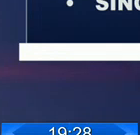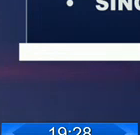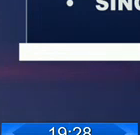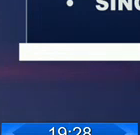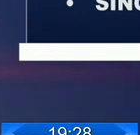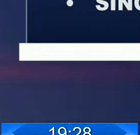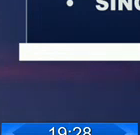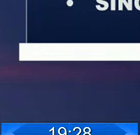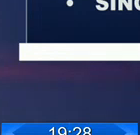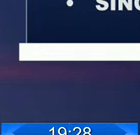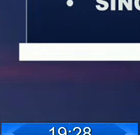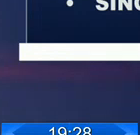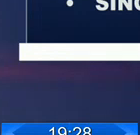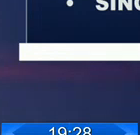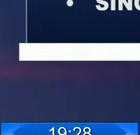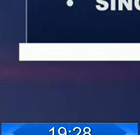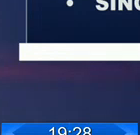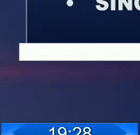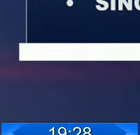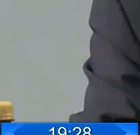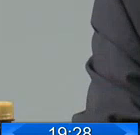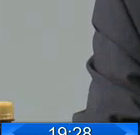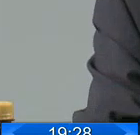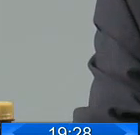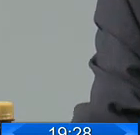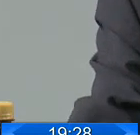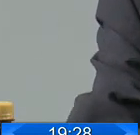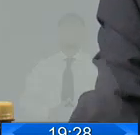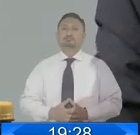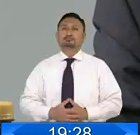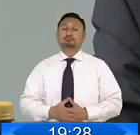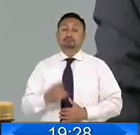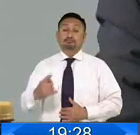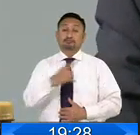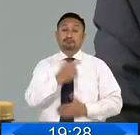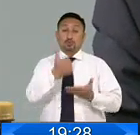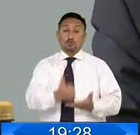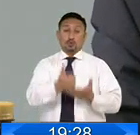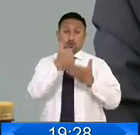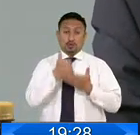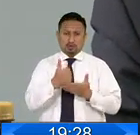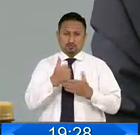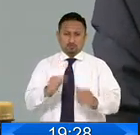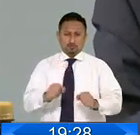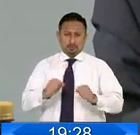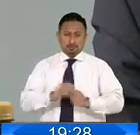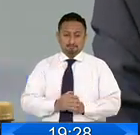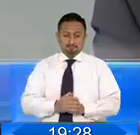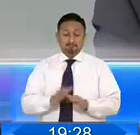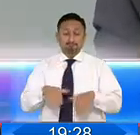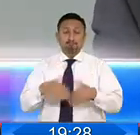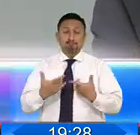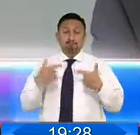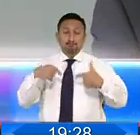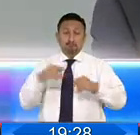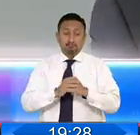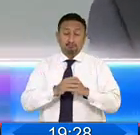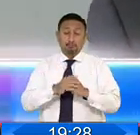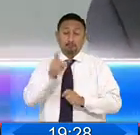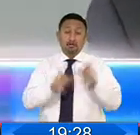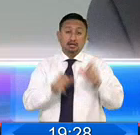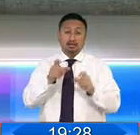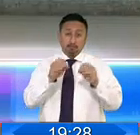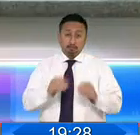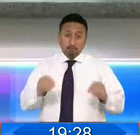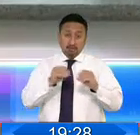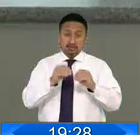millones y Sinovac 2 millones. Y que nos va a ayudar enormemente para que se cubra un mayor porcentaje de la